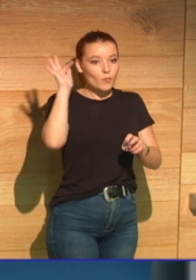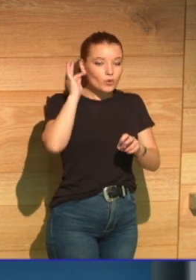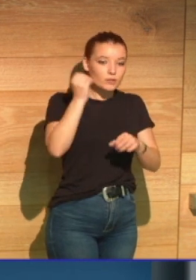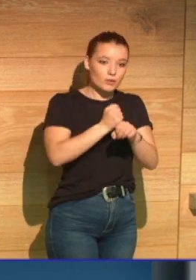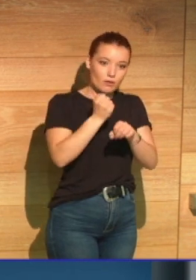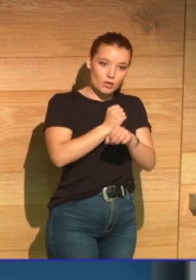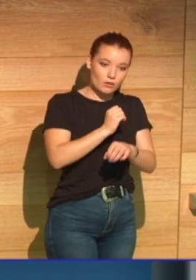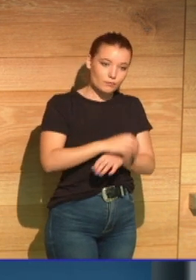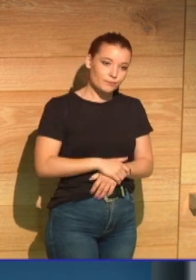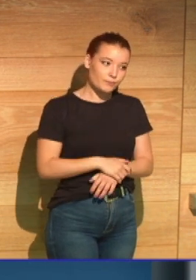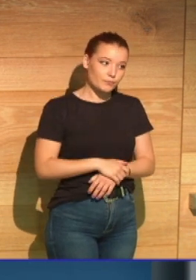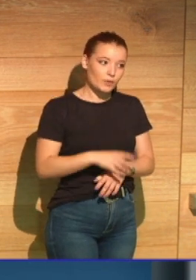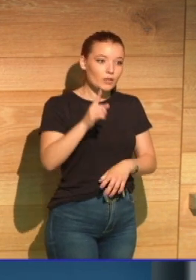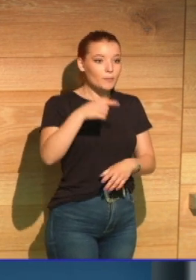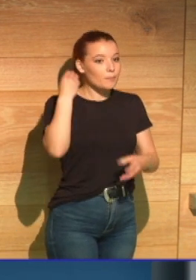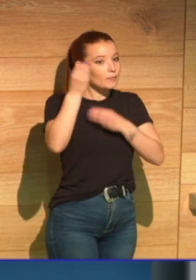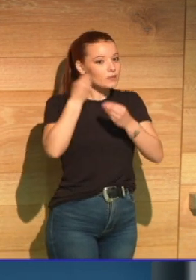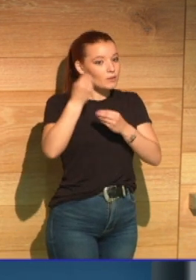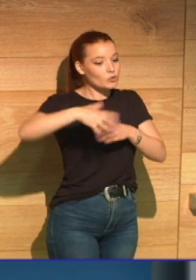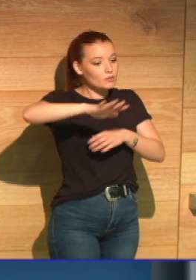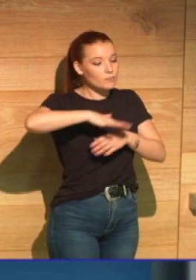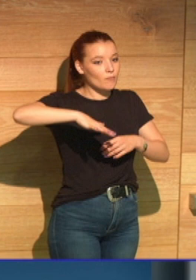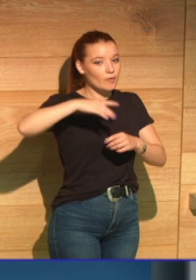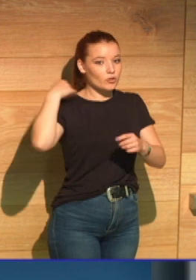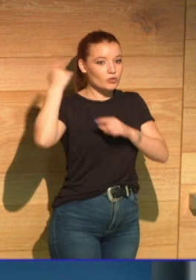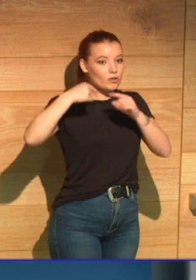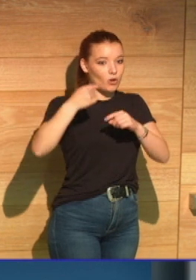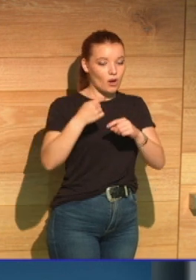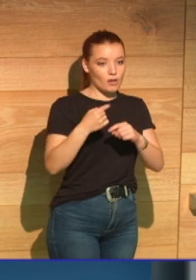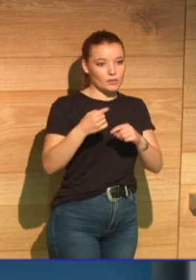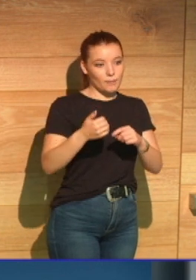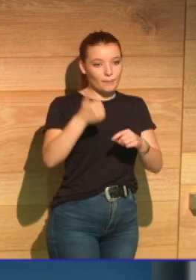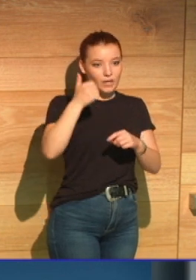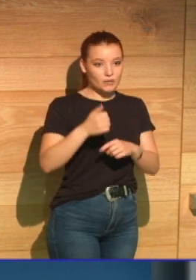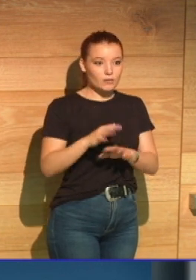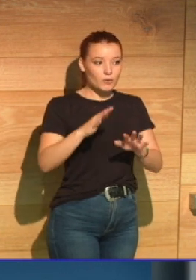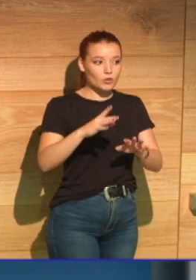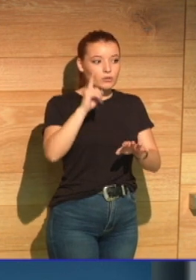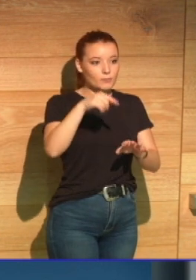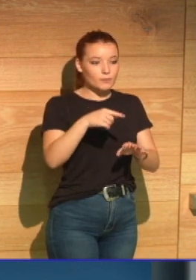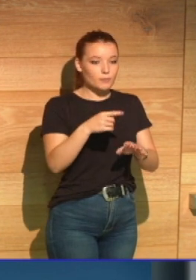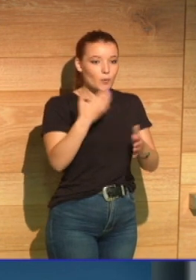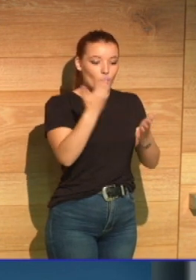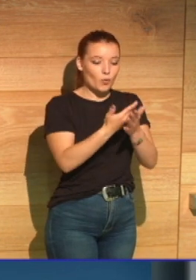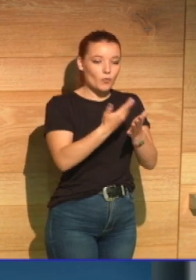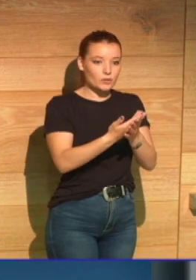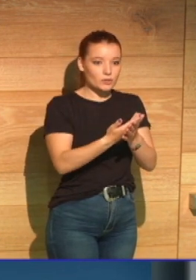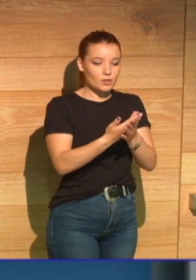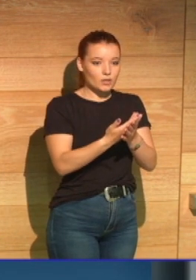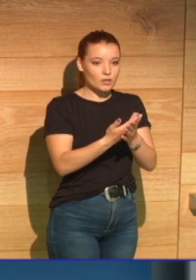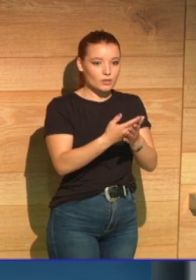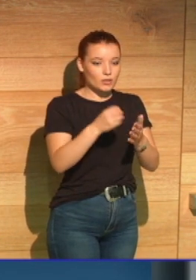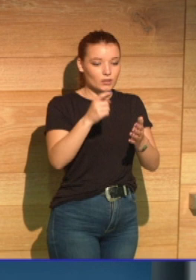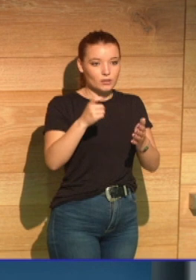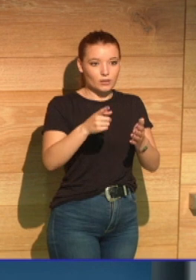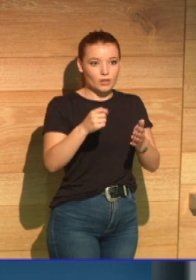pensarnos también en espacios mucho más tradicionales, pero también con inspiraciones siempre artísticas de propuestas que nos acompañaban en todo momento. Ahí está